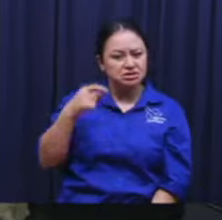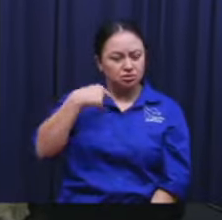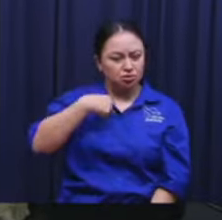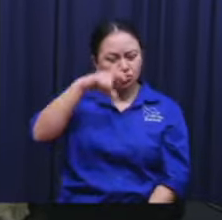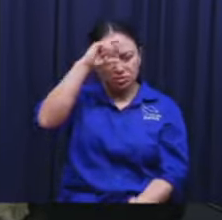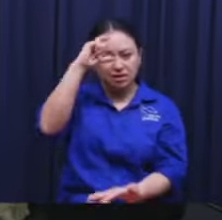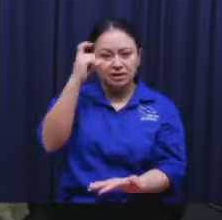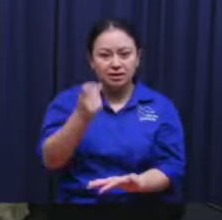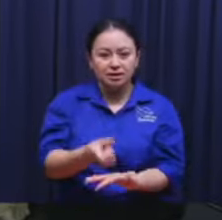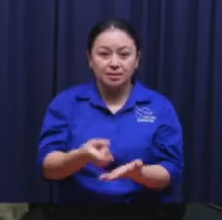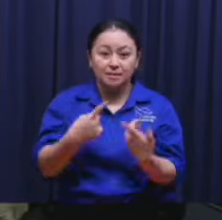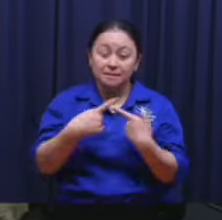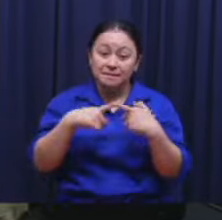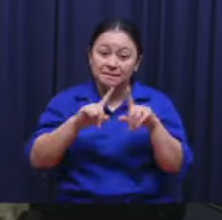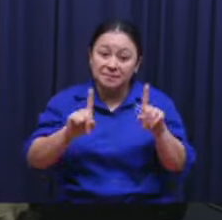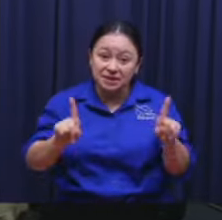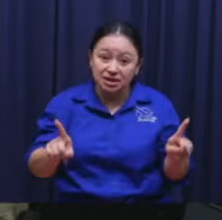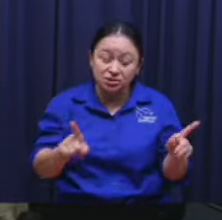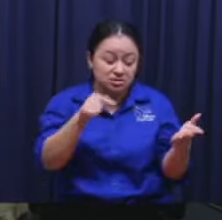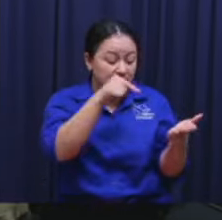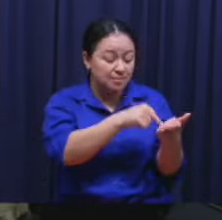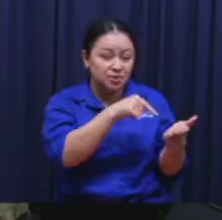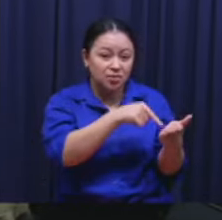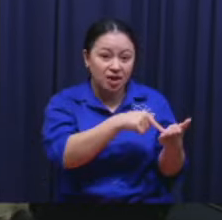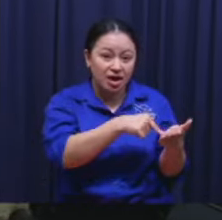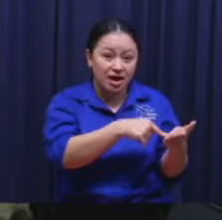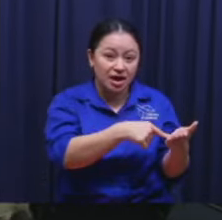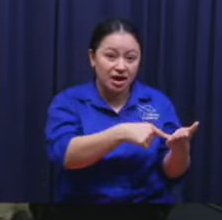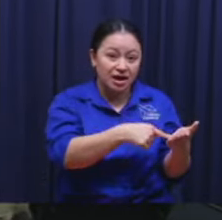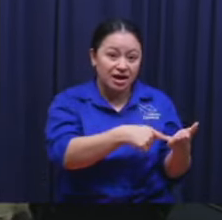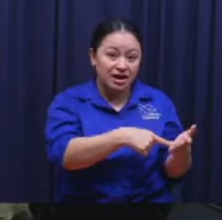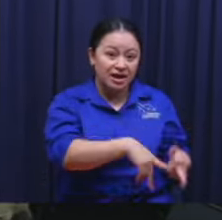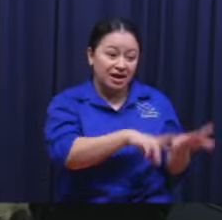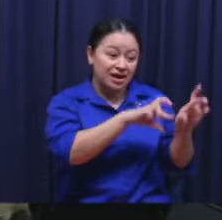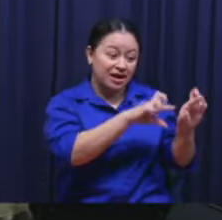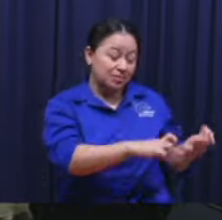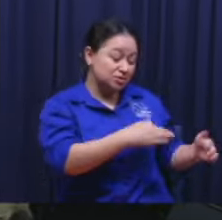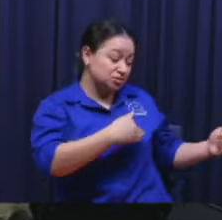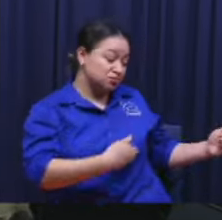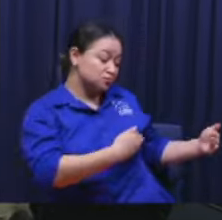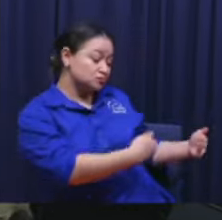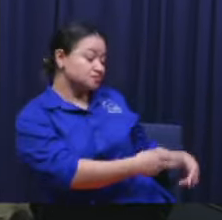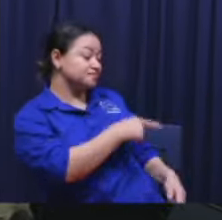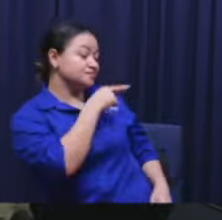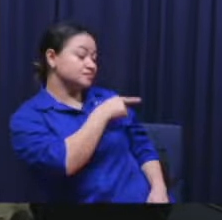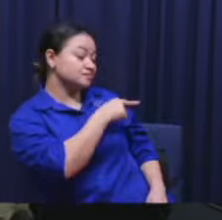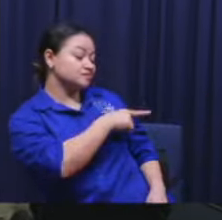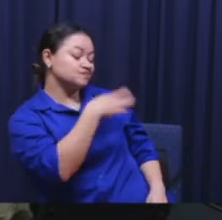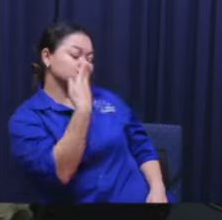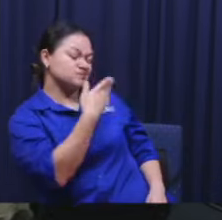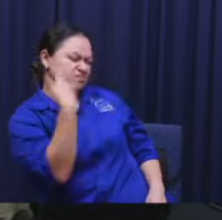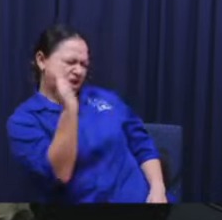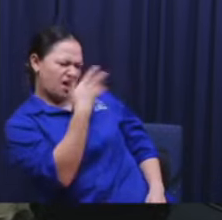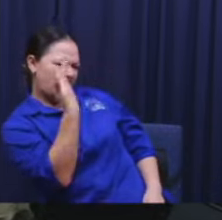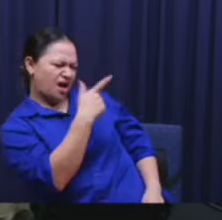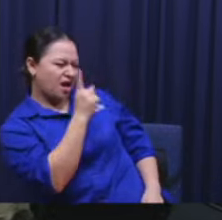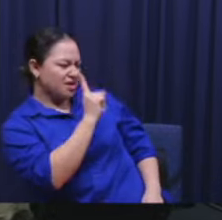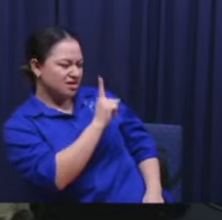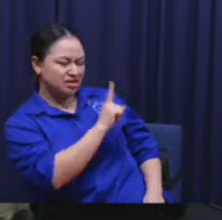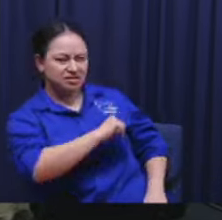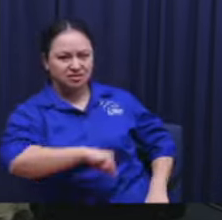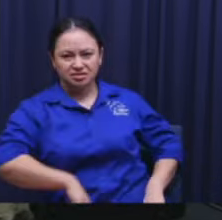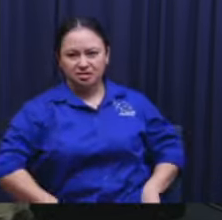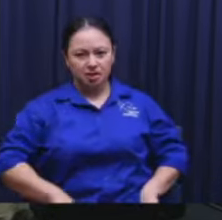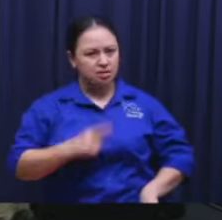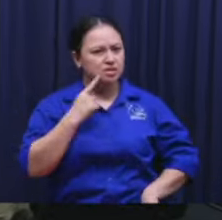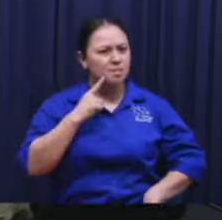ser corroborado de cómo tratas al que ves. Porque si tú maltratas a tu hermano, no me digas que amas